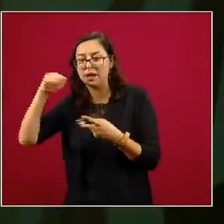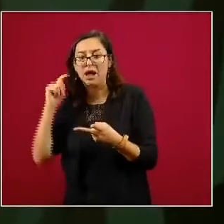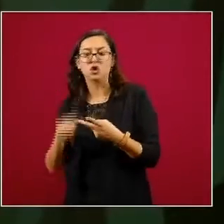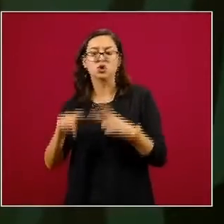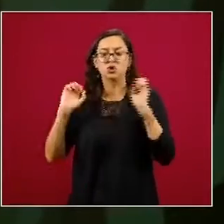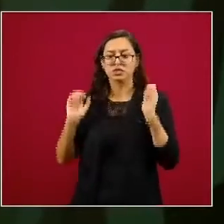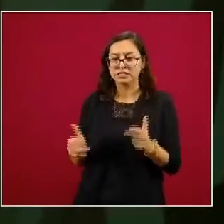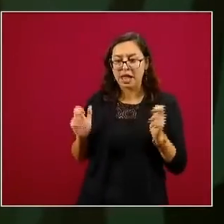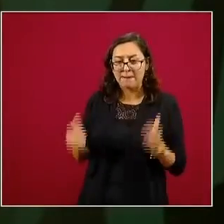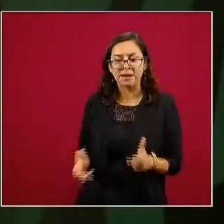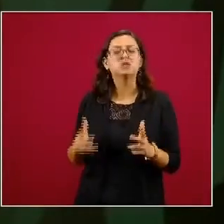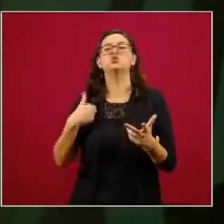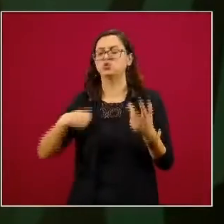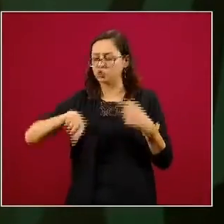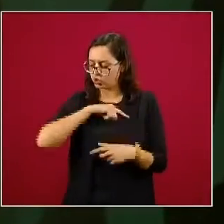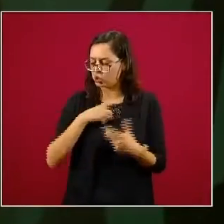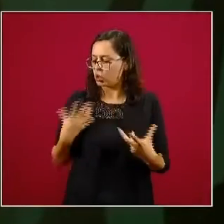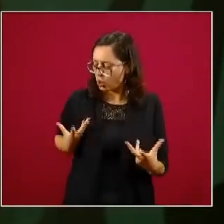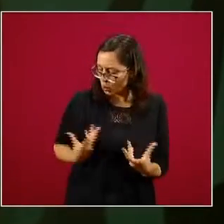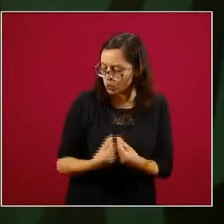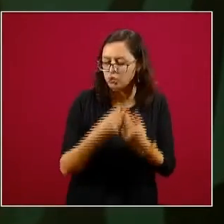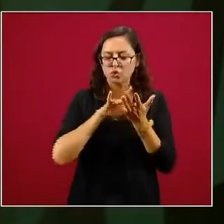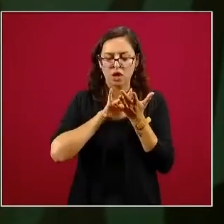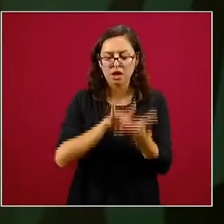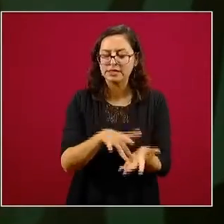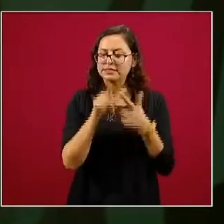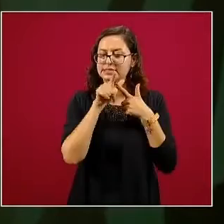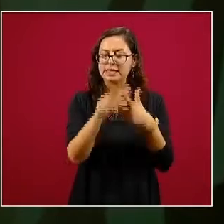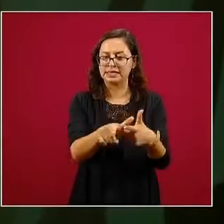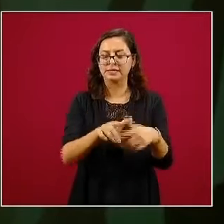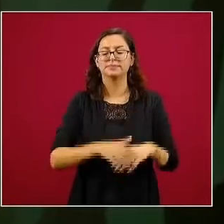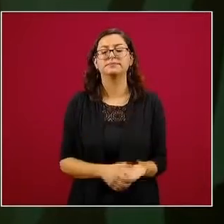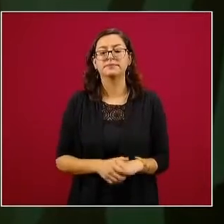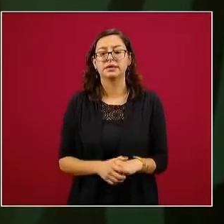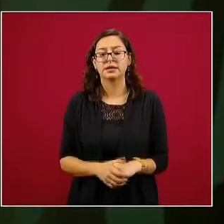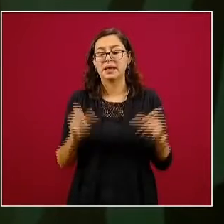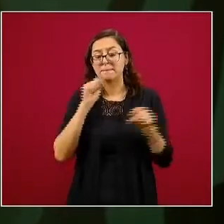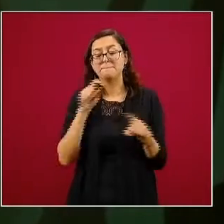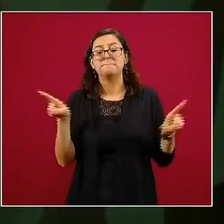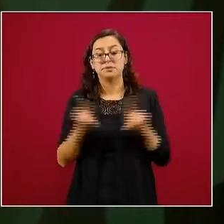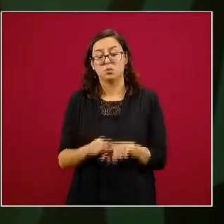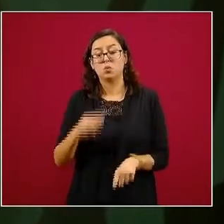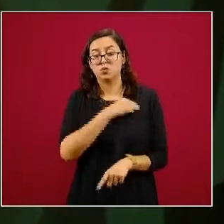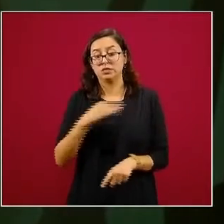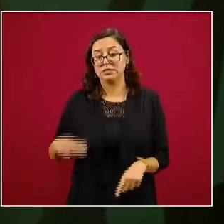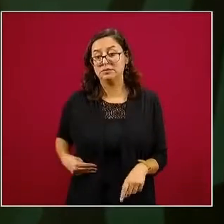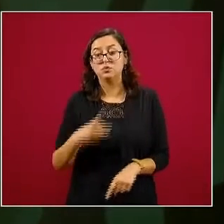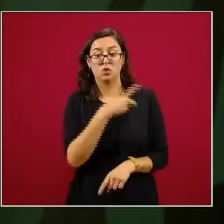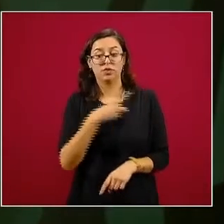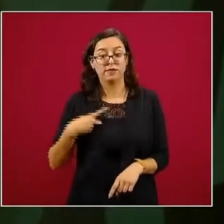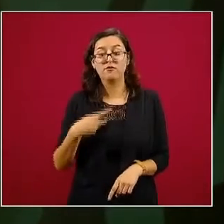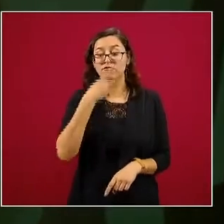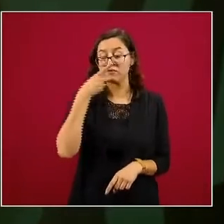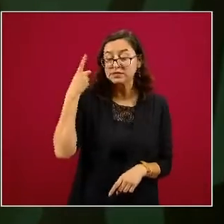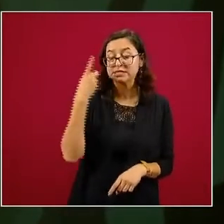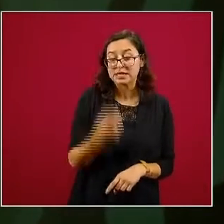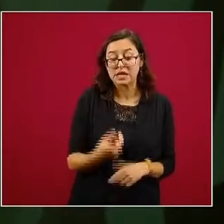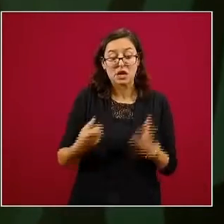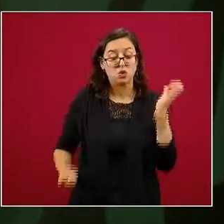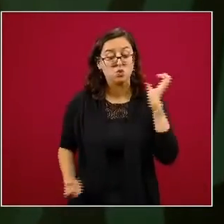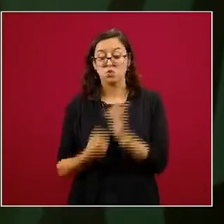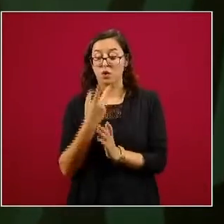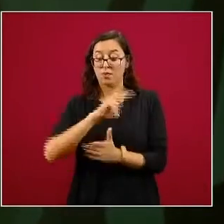étnicas, sociales y económicas tanto en las zonas urbanas como en las zonas rurales más